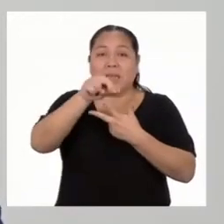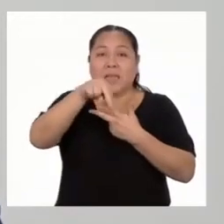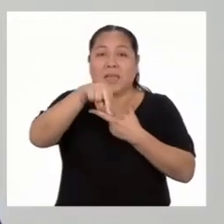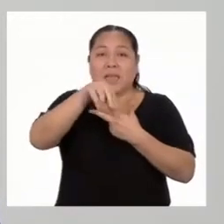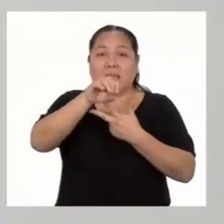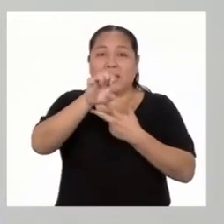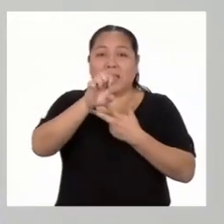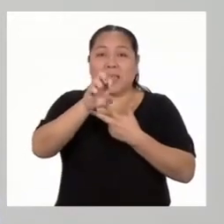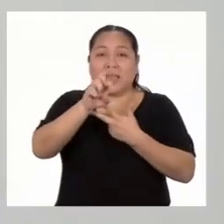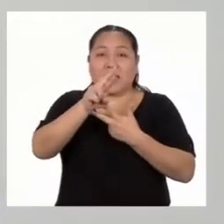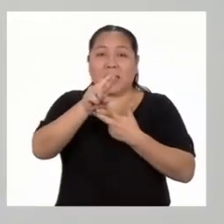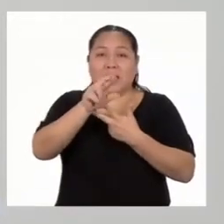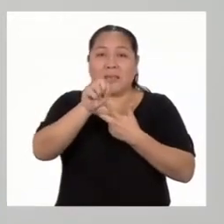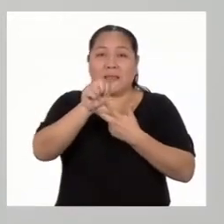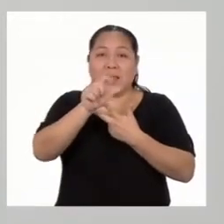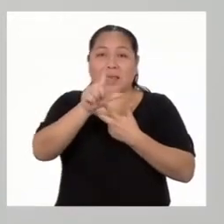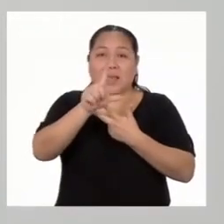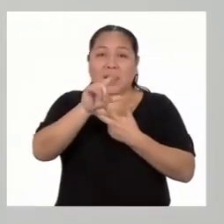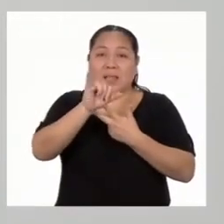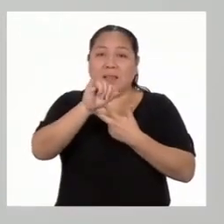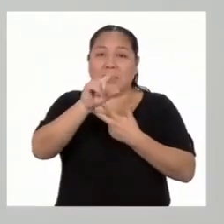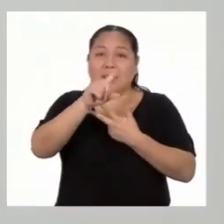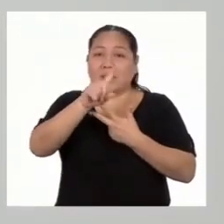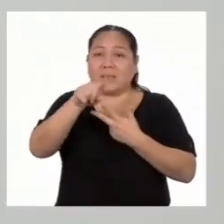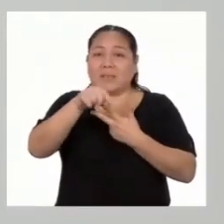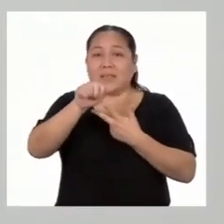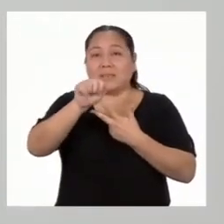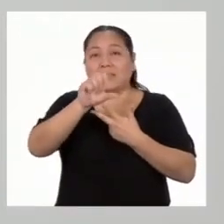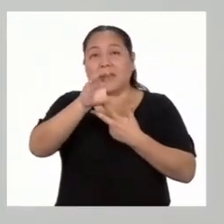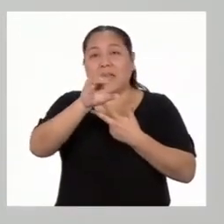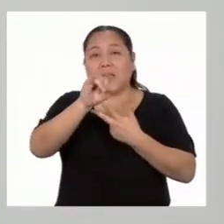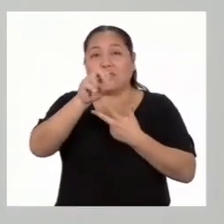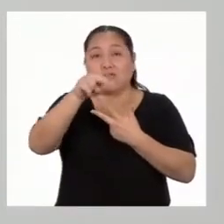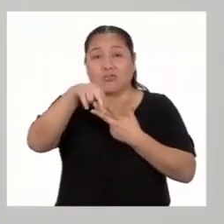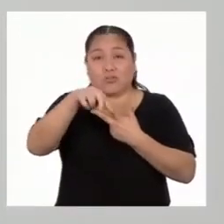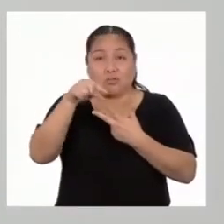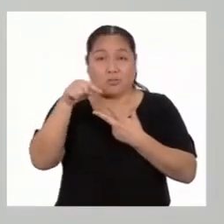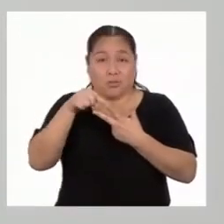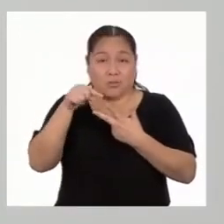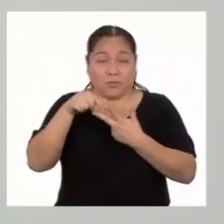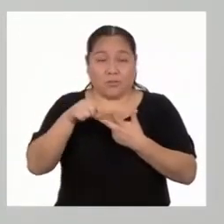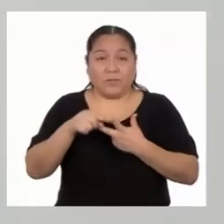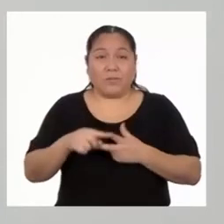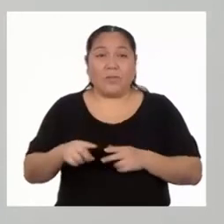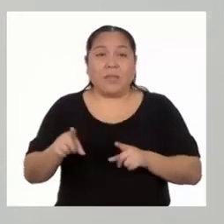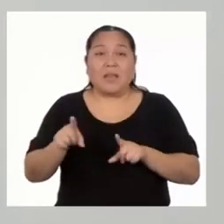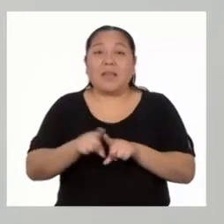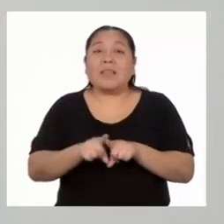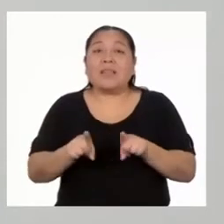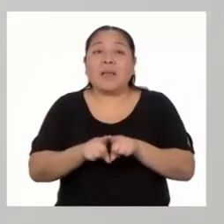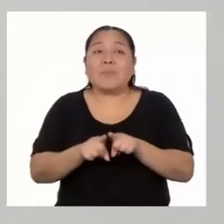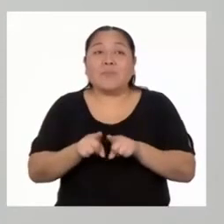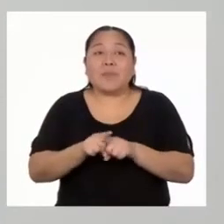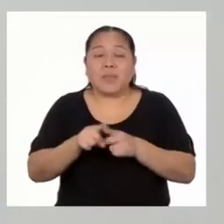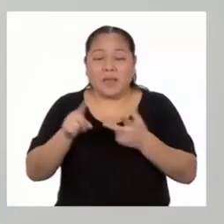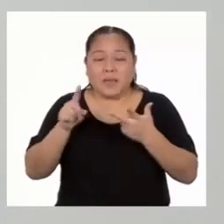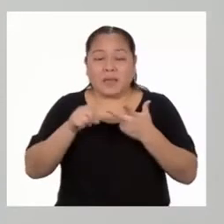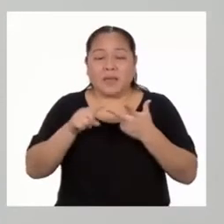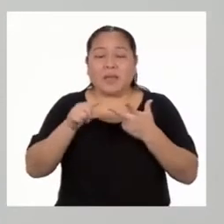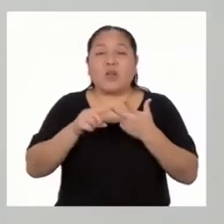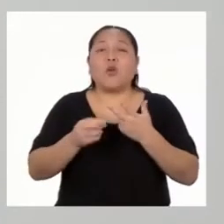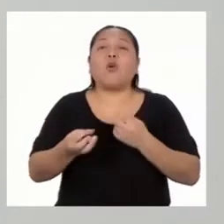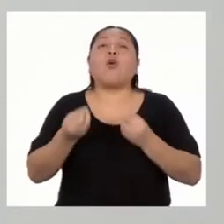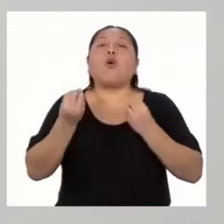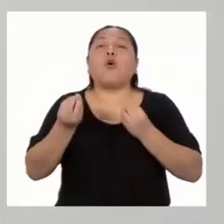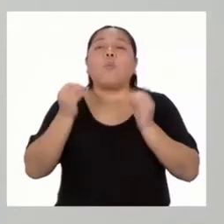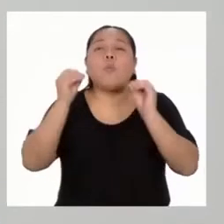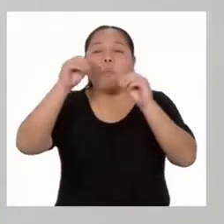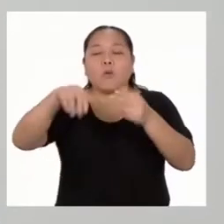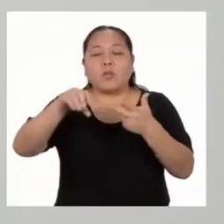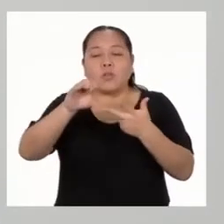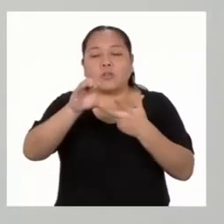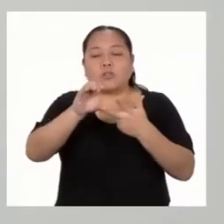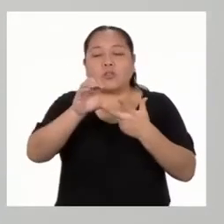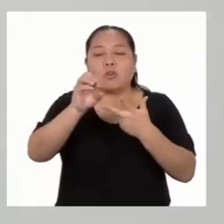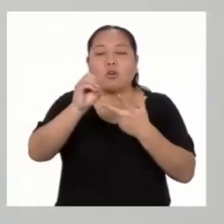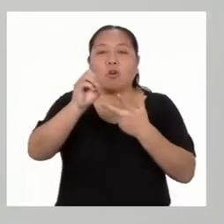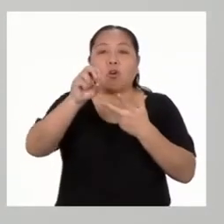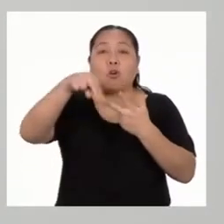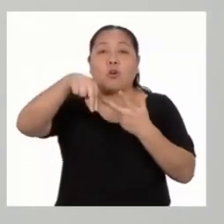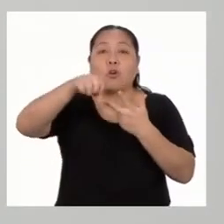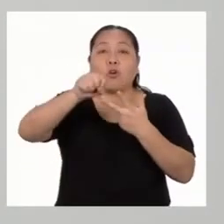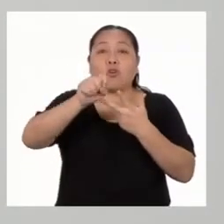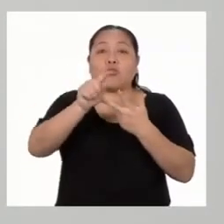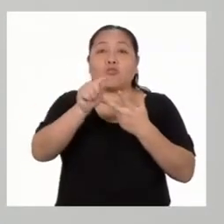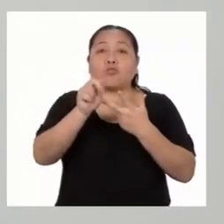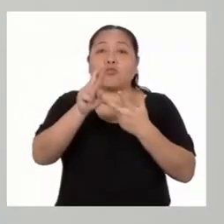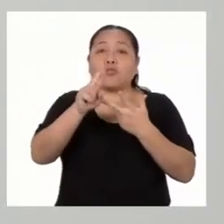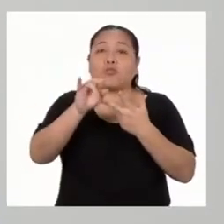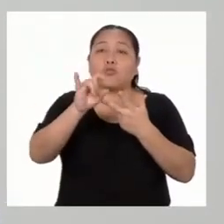generalización. Y puedes también aplicar la macroregla de construcción,